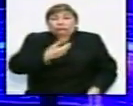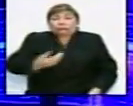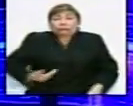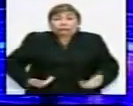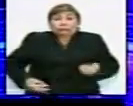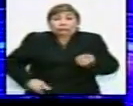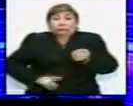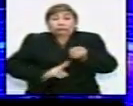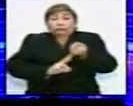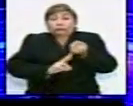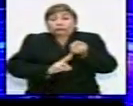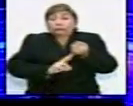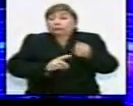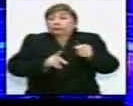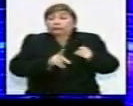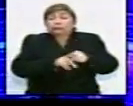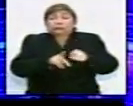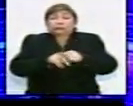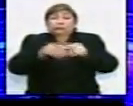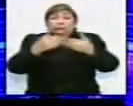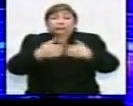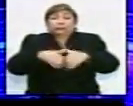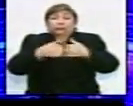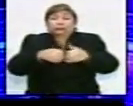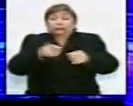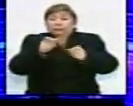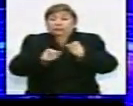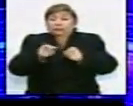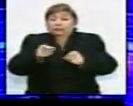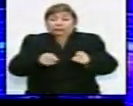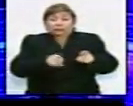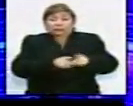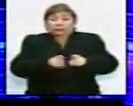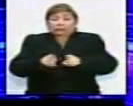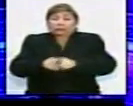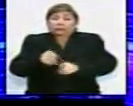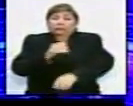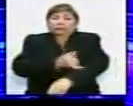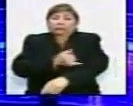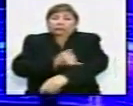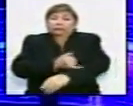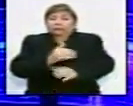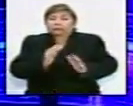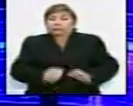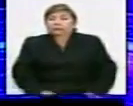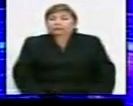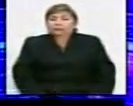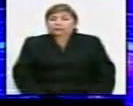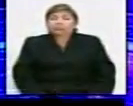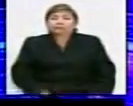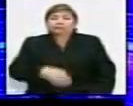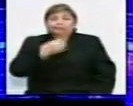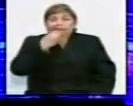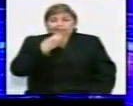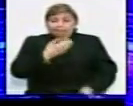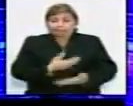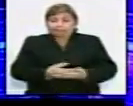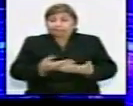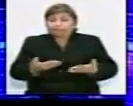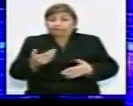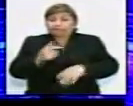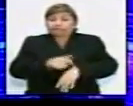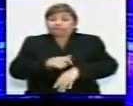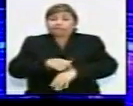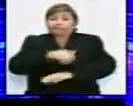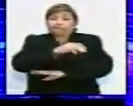regionales, locales, también a empresas públicas, entre otras instituciones del Estado. Bien, ya a esta hora de la tarde nosotros vamos a